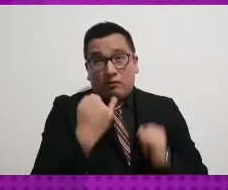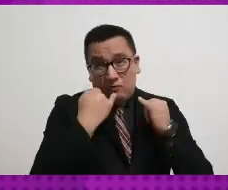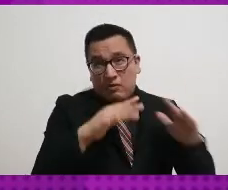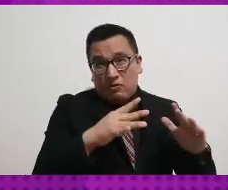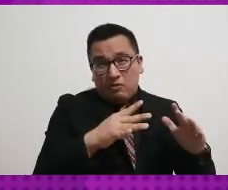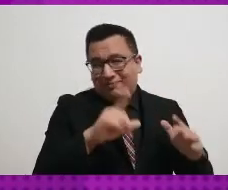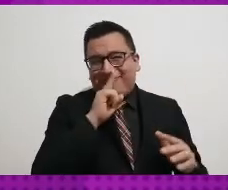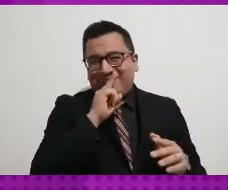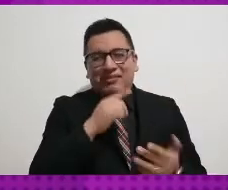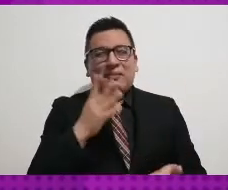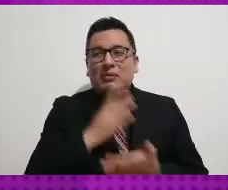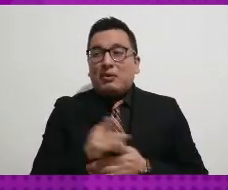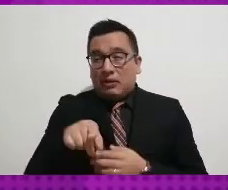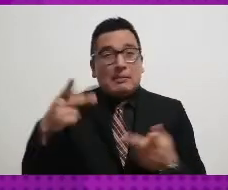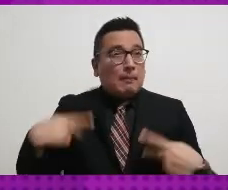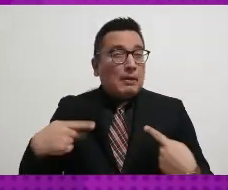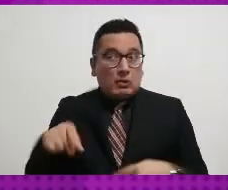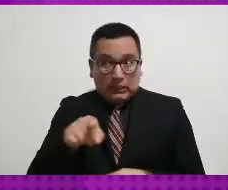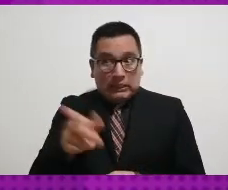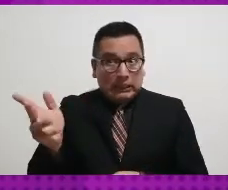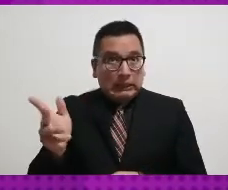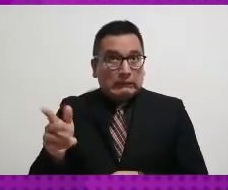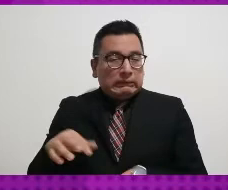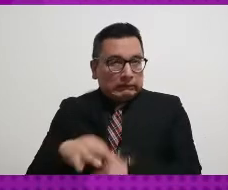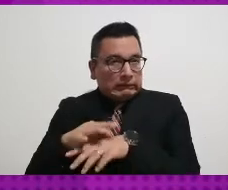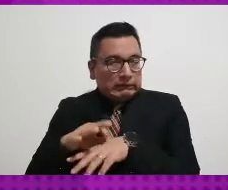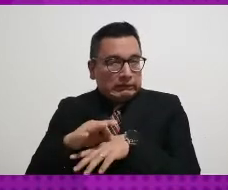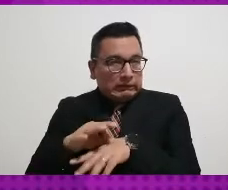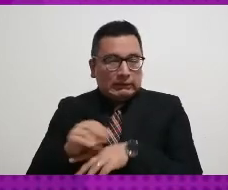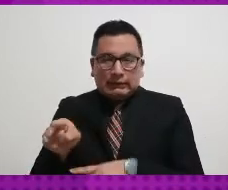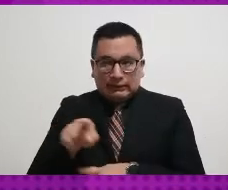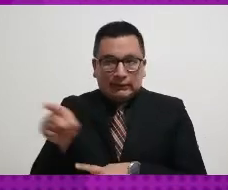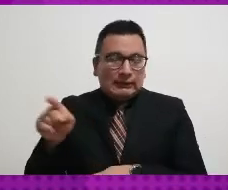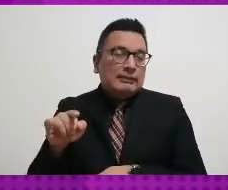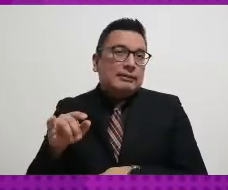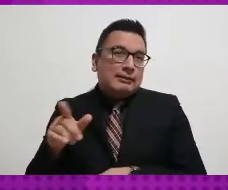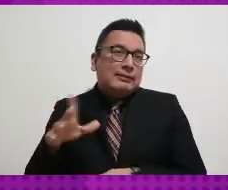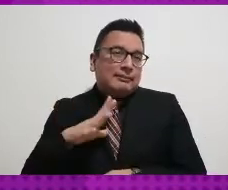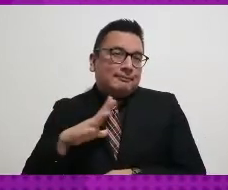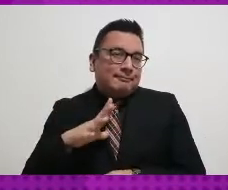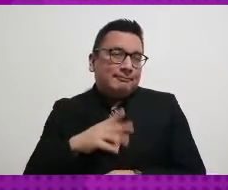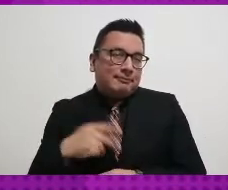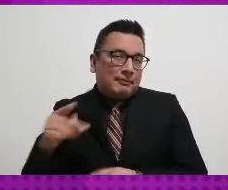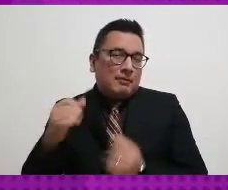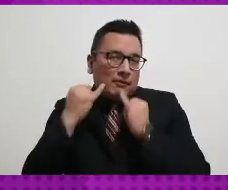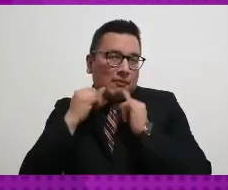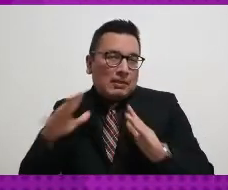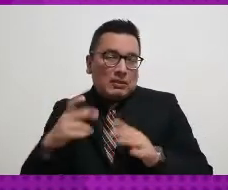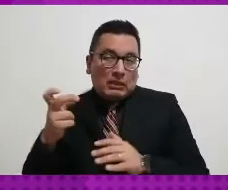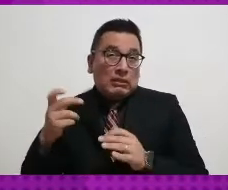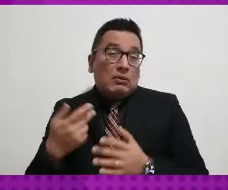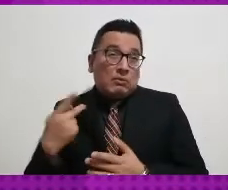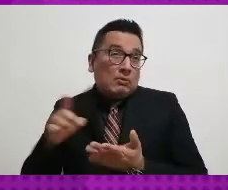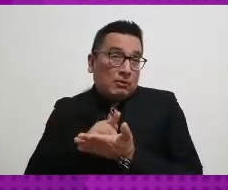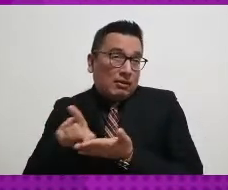personales, solo las personas físicas, y bueno, como en su oportunidad se dirá, es un derecho humano.